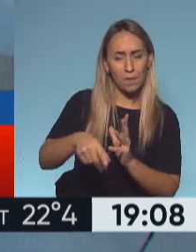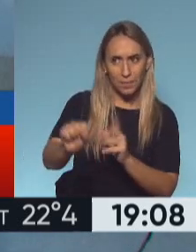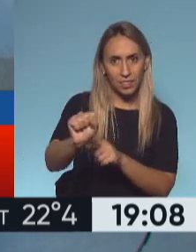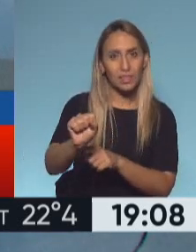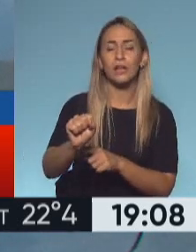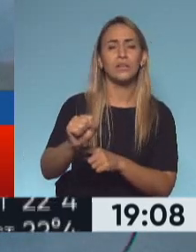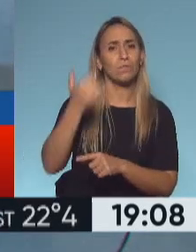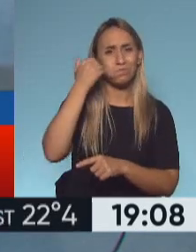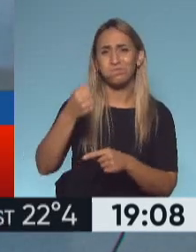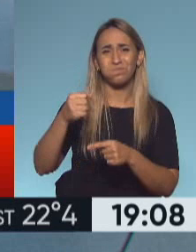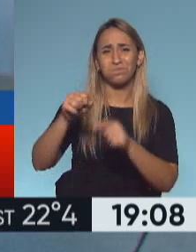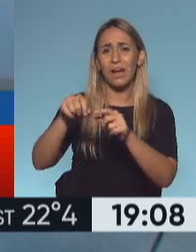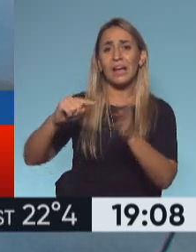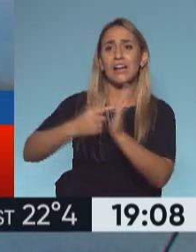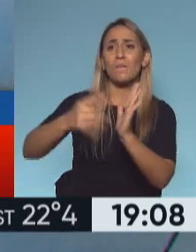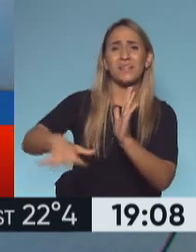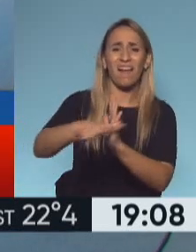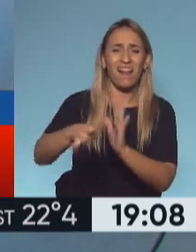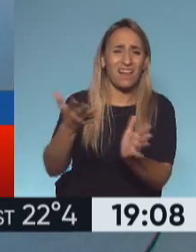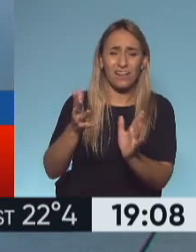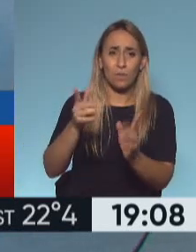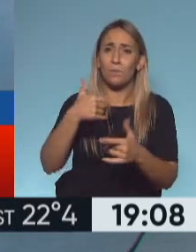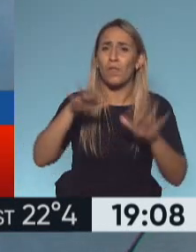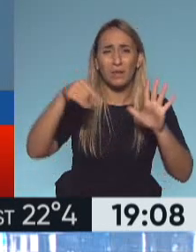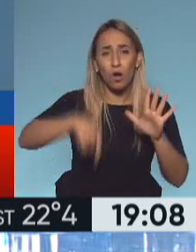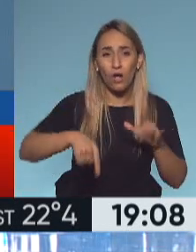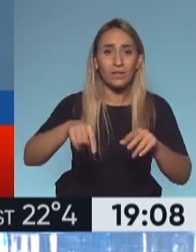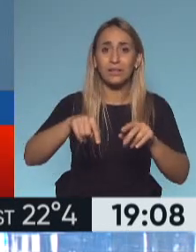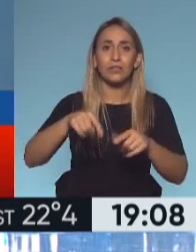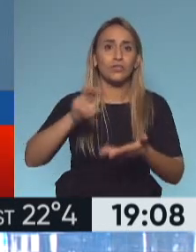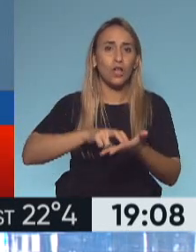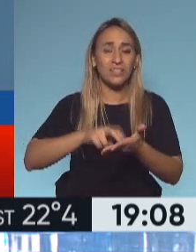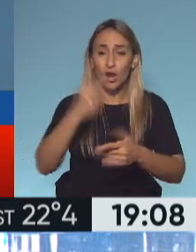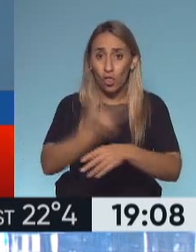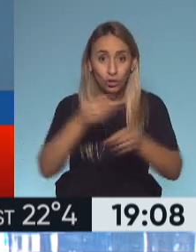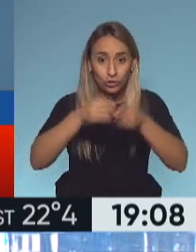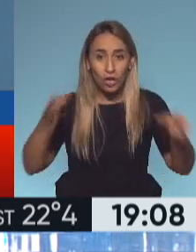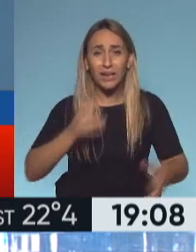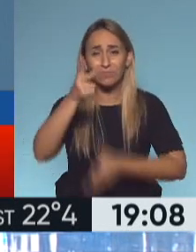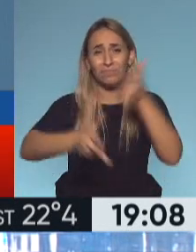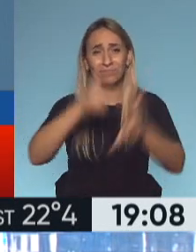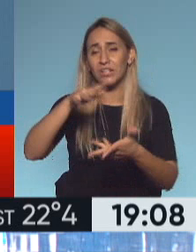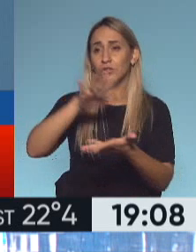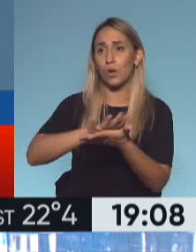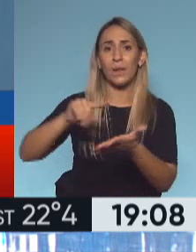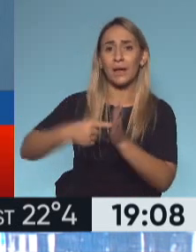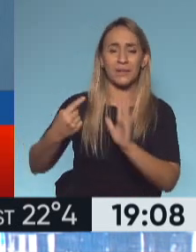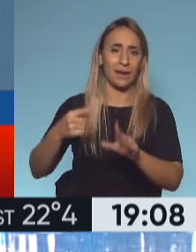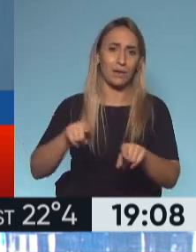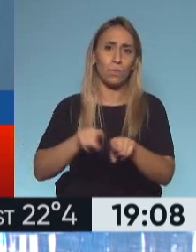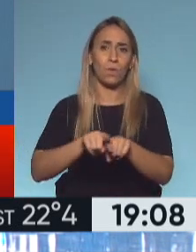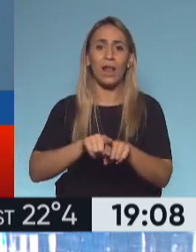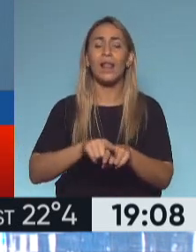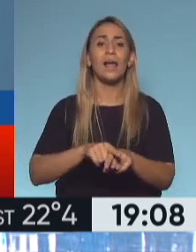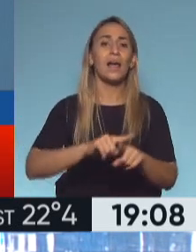ciudad, sí, y con el tema vacunación. Podríamos hacer el noticiero completo y con las distintas aristas que cruzan hoy la guerra política entre el